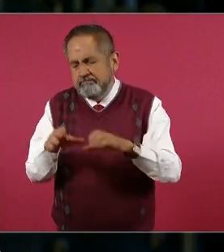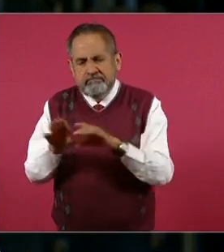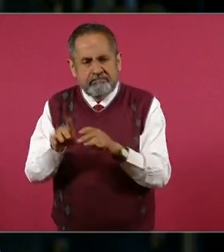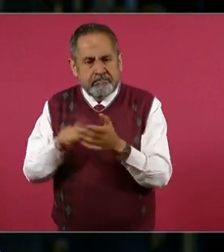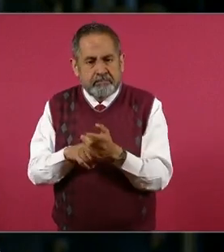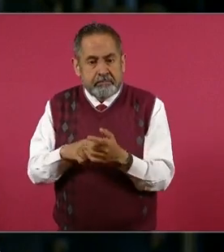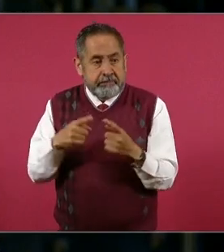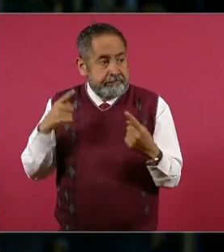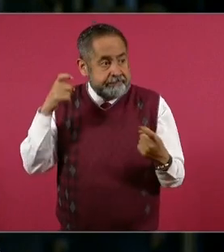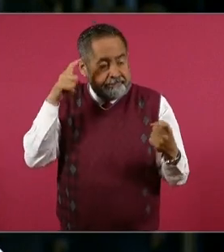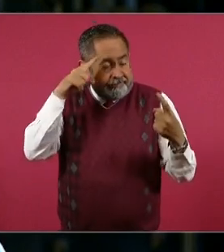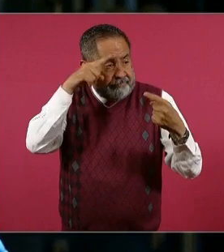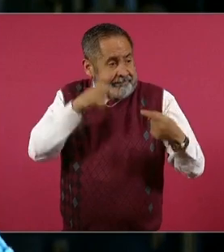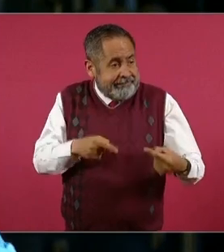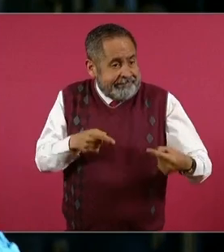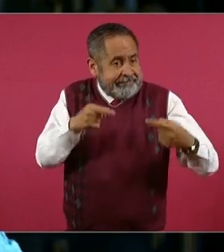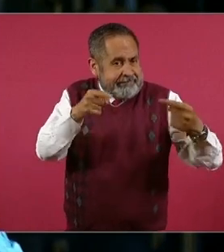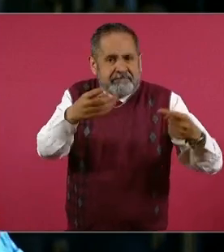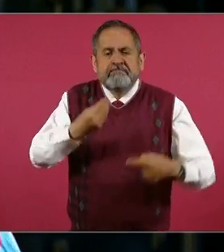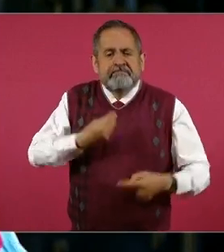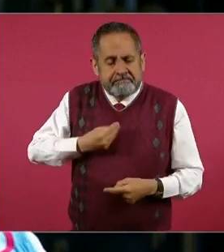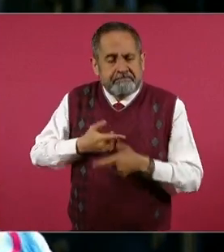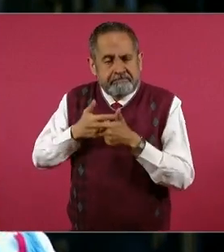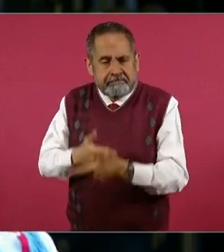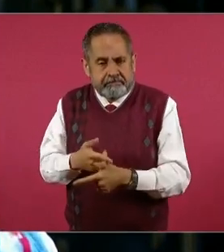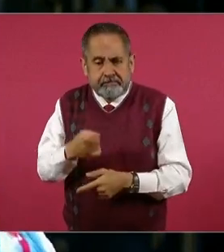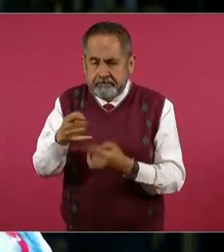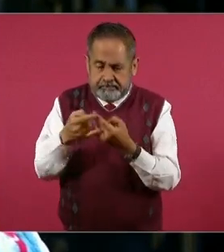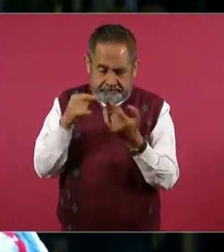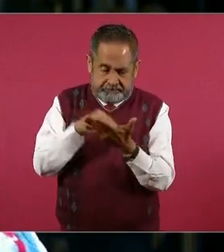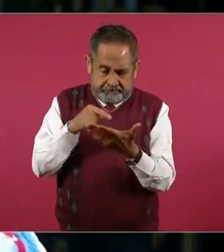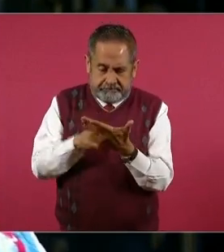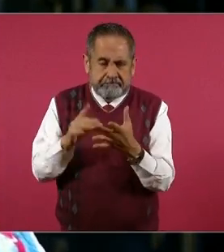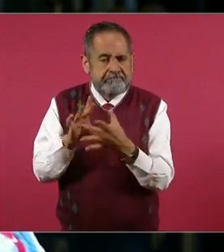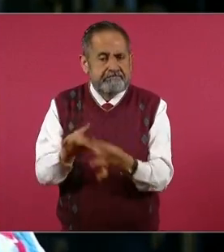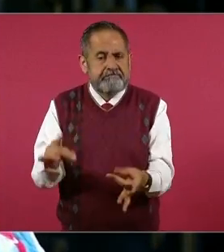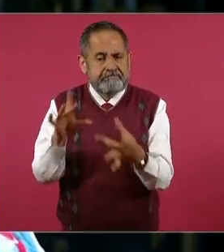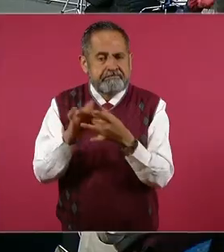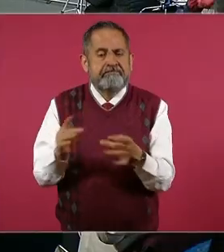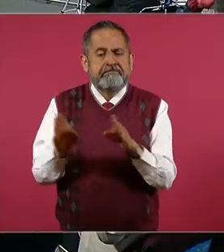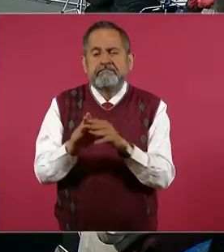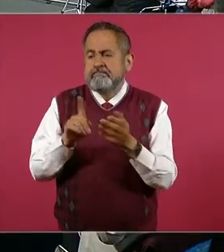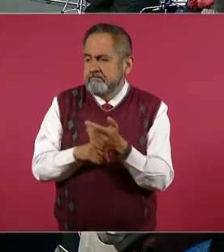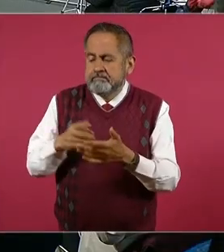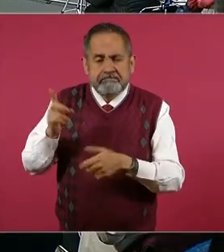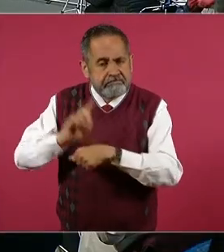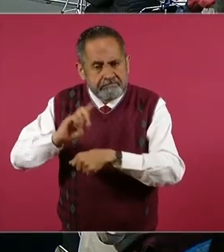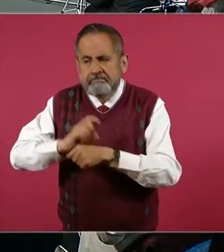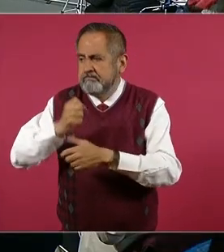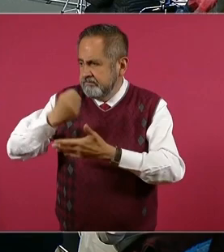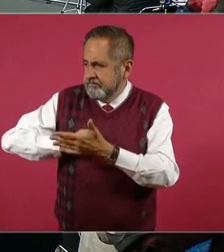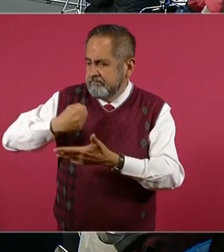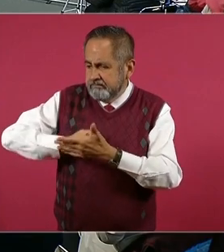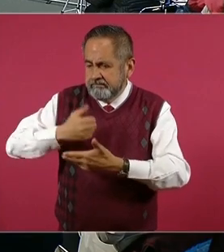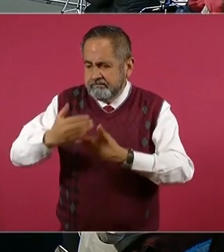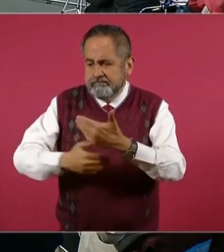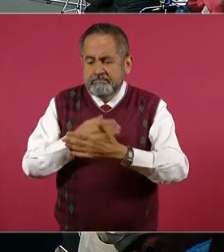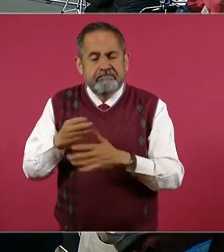momentos de alta tensión? ¿Habla usted de la importancia de la experiencia adquirida en la lucha cotidiana y de cómo